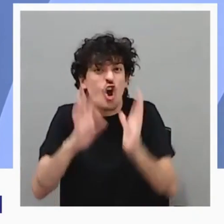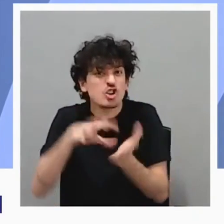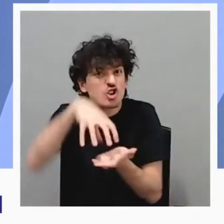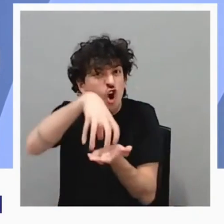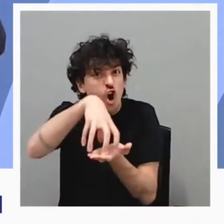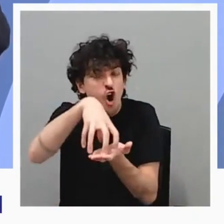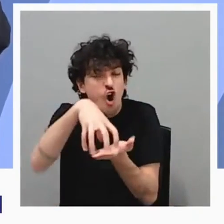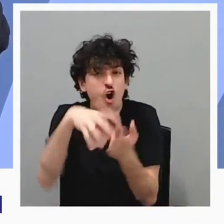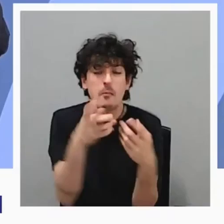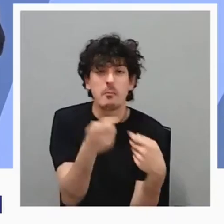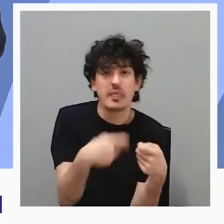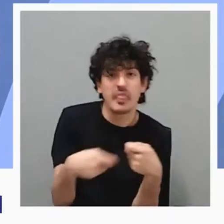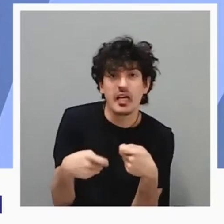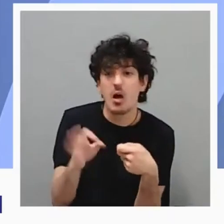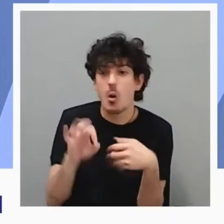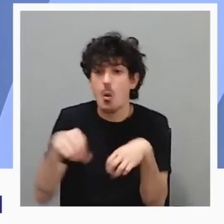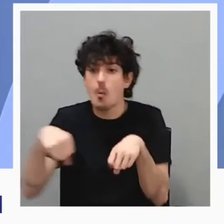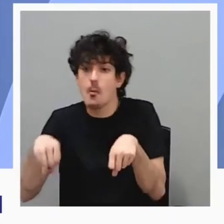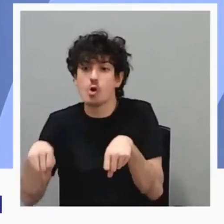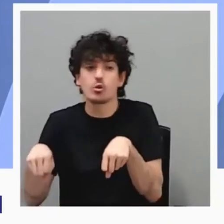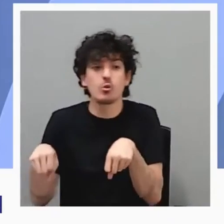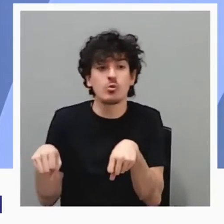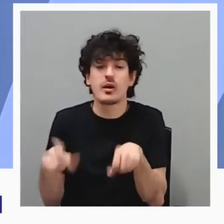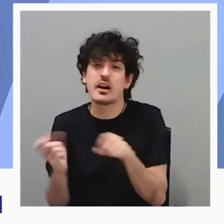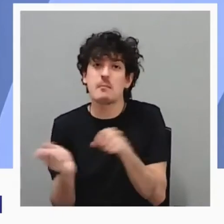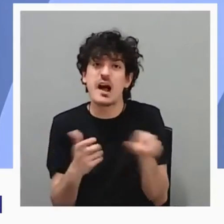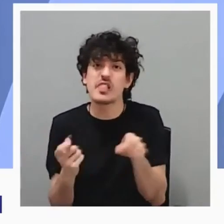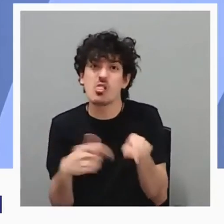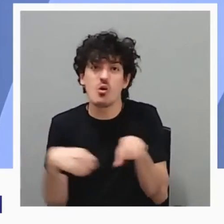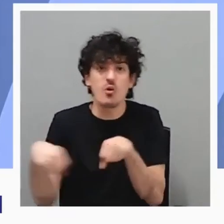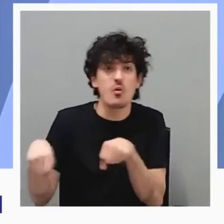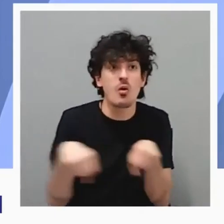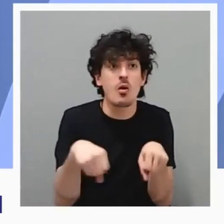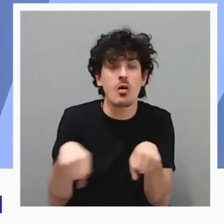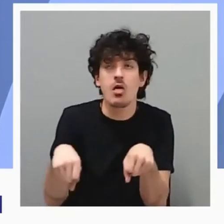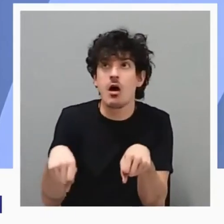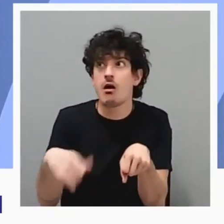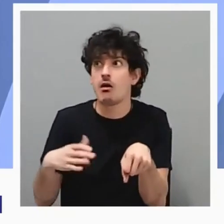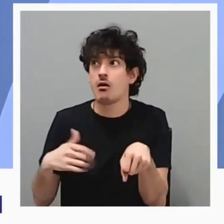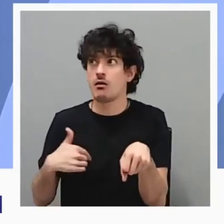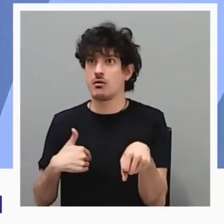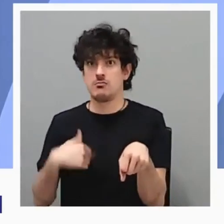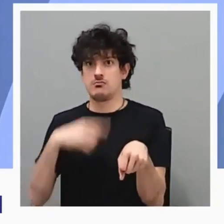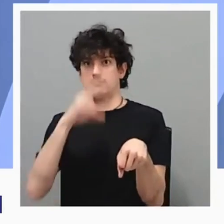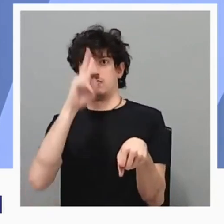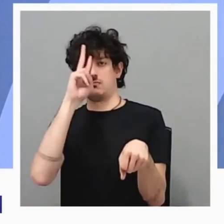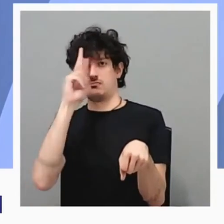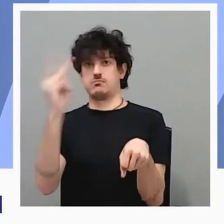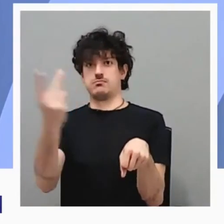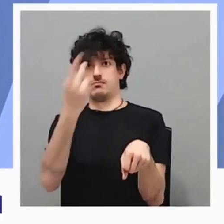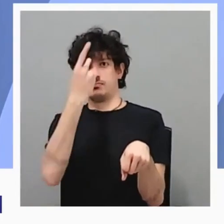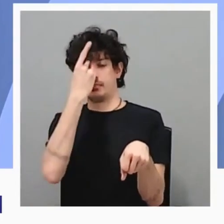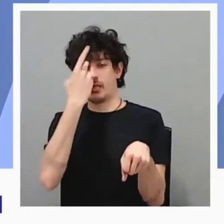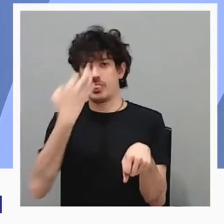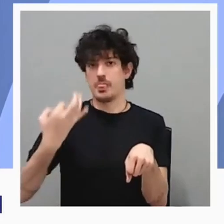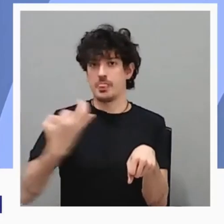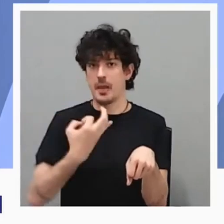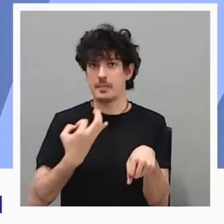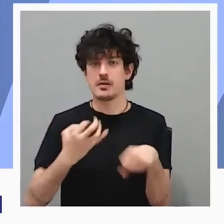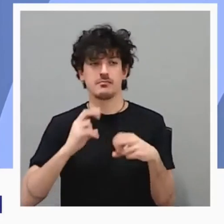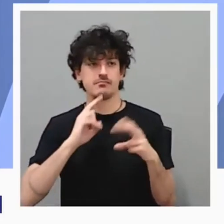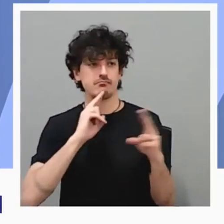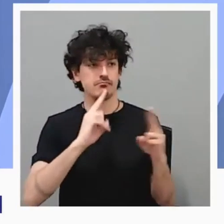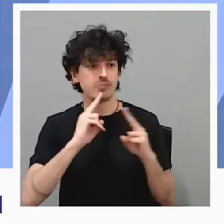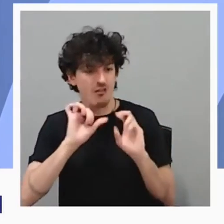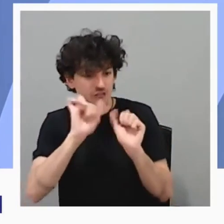moto para repartir, haya tenido que cambiar su forma de pensar, su forma de responder. Y por eso yo creo que